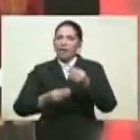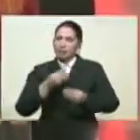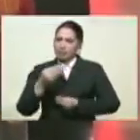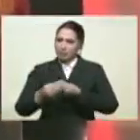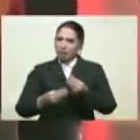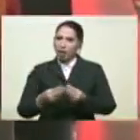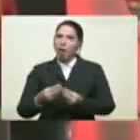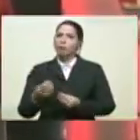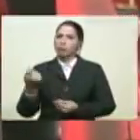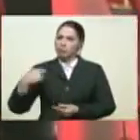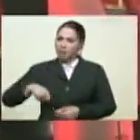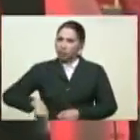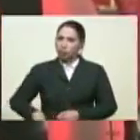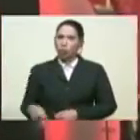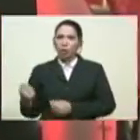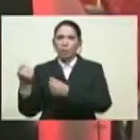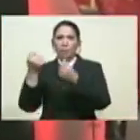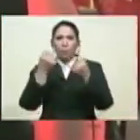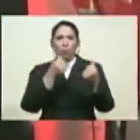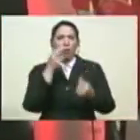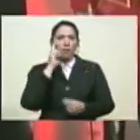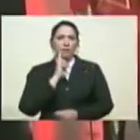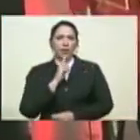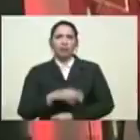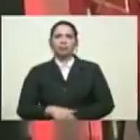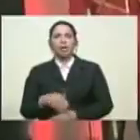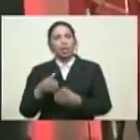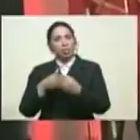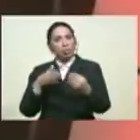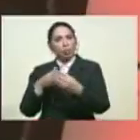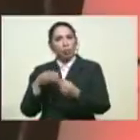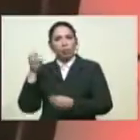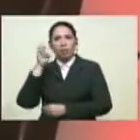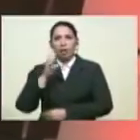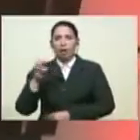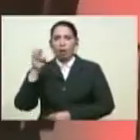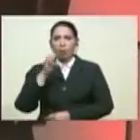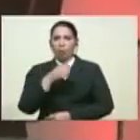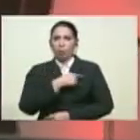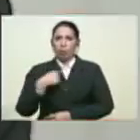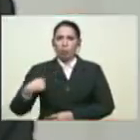inversiones suficientes en bolívares, en dólares, en euros, en yuanes y en petro,